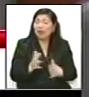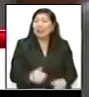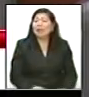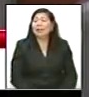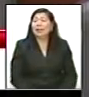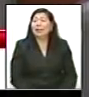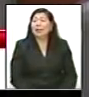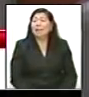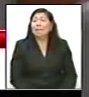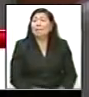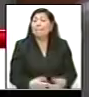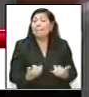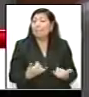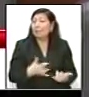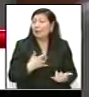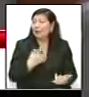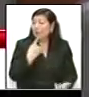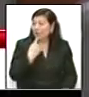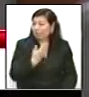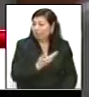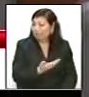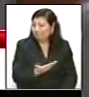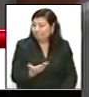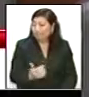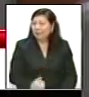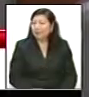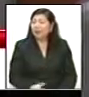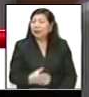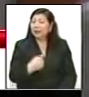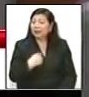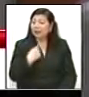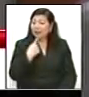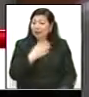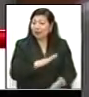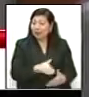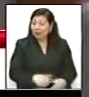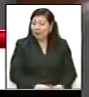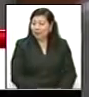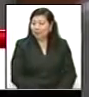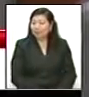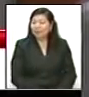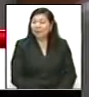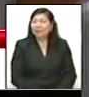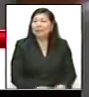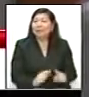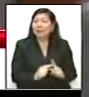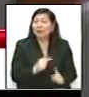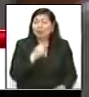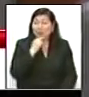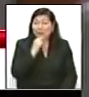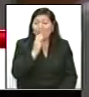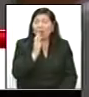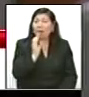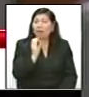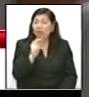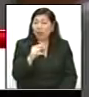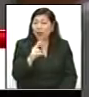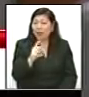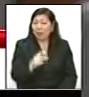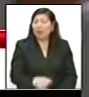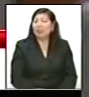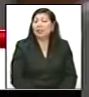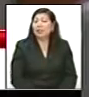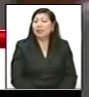Y en este sentido, presidenta, quiero decirle públicamente a mi compañera Marilena Foronda.